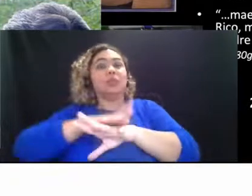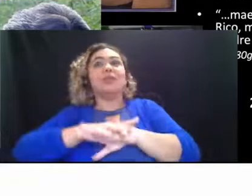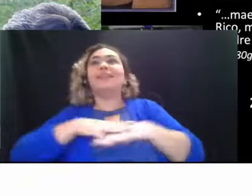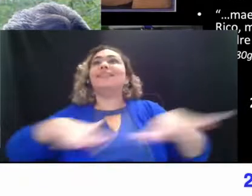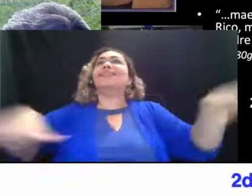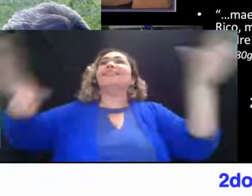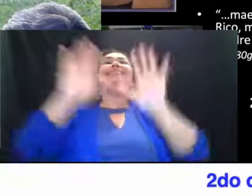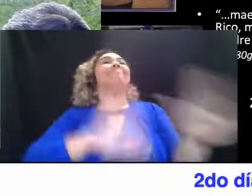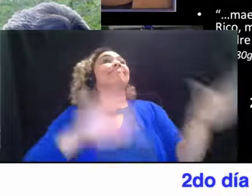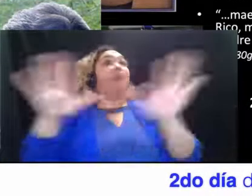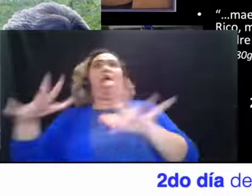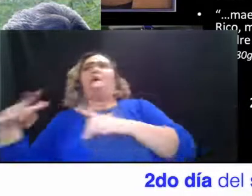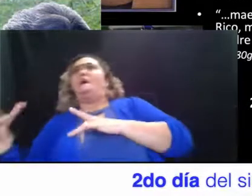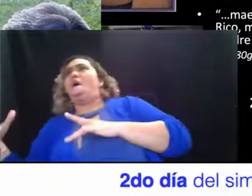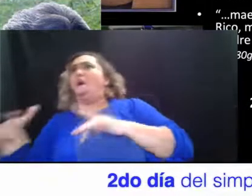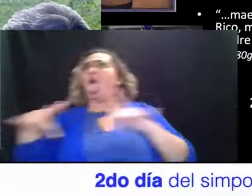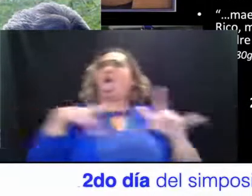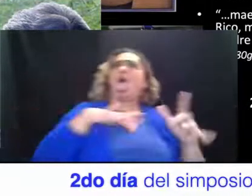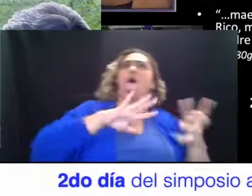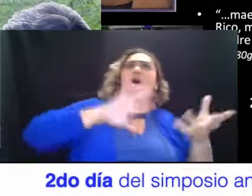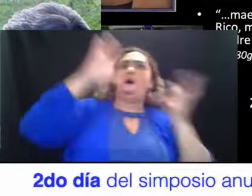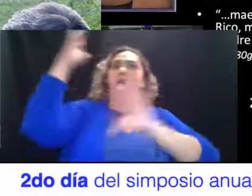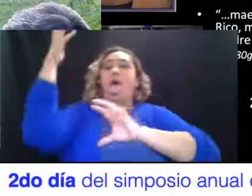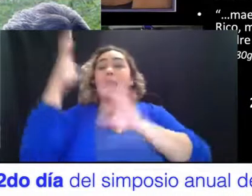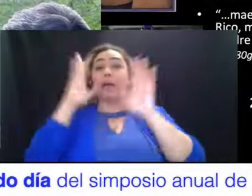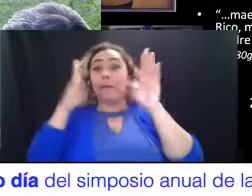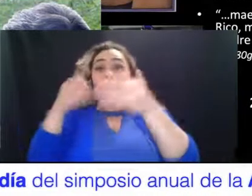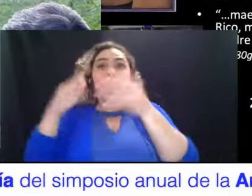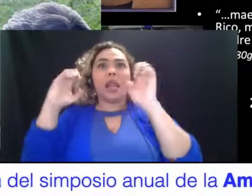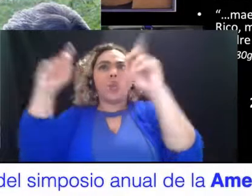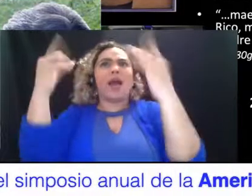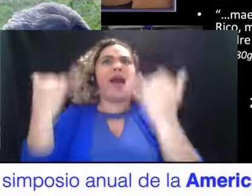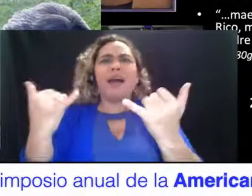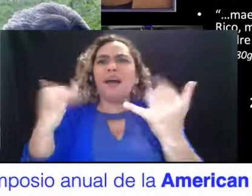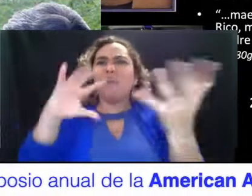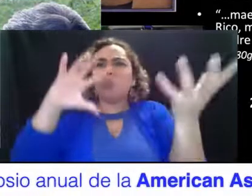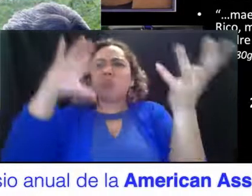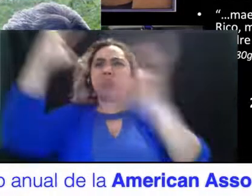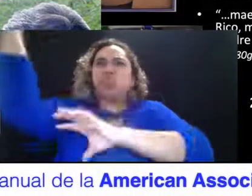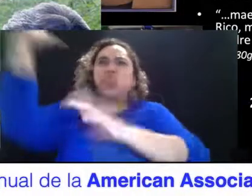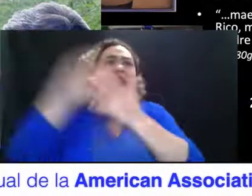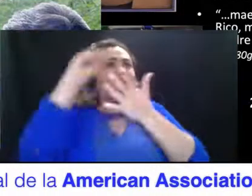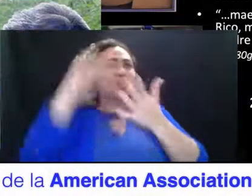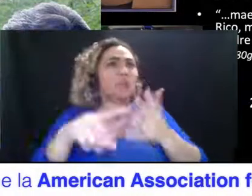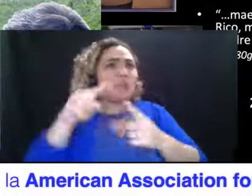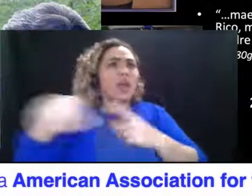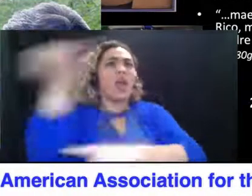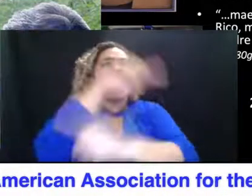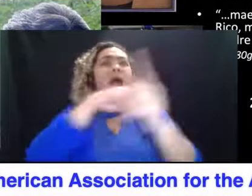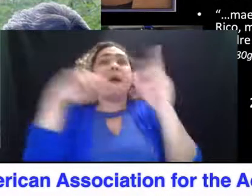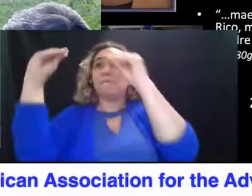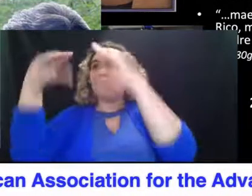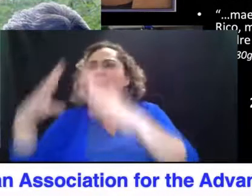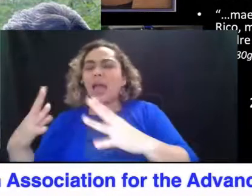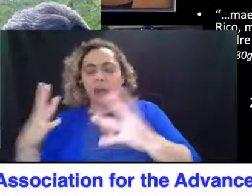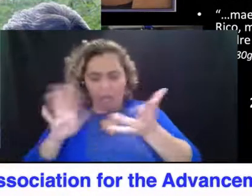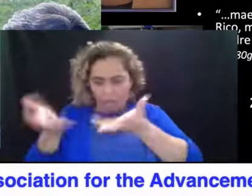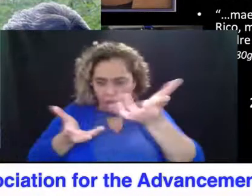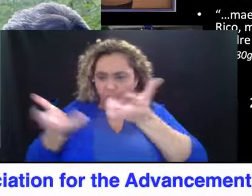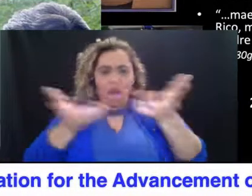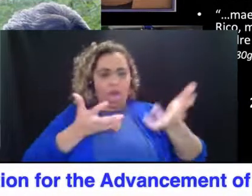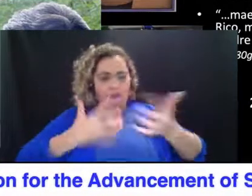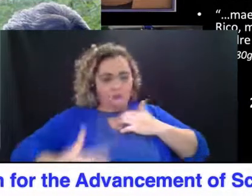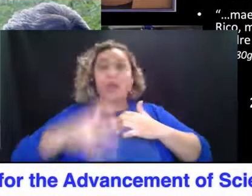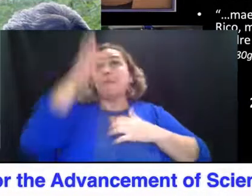aspectos, con especial atención en la educación, en los estudiantes, en los maestros y hasta en los padres.